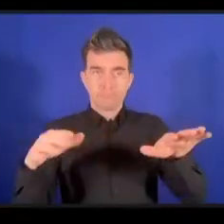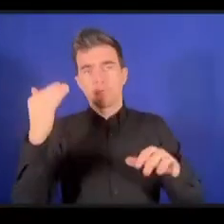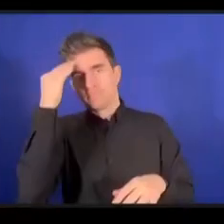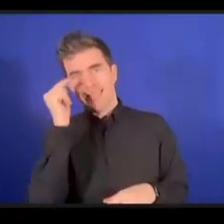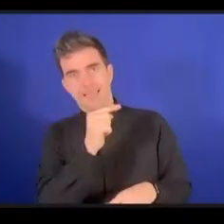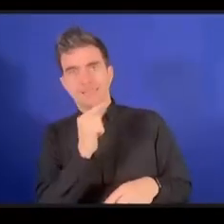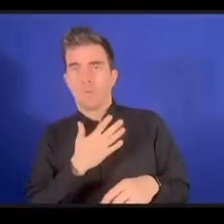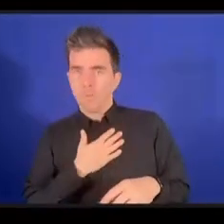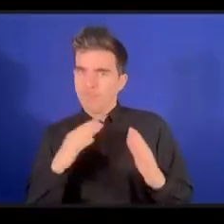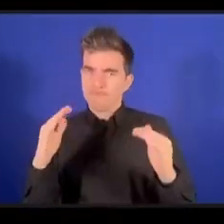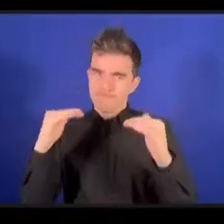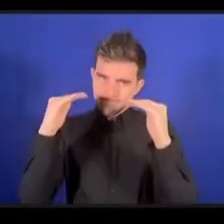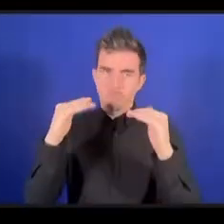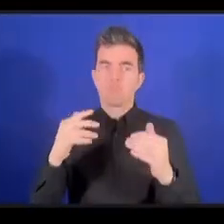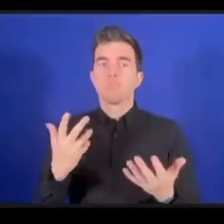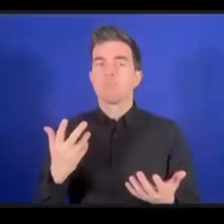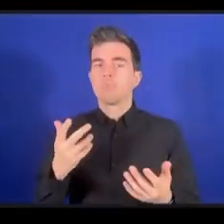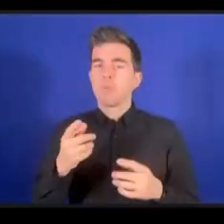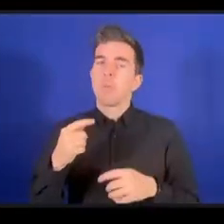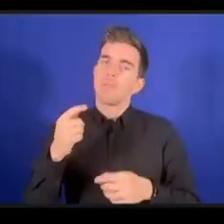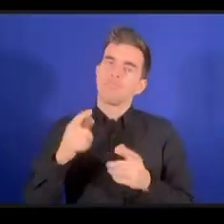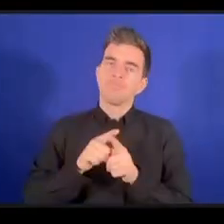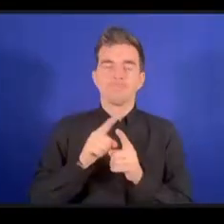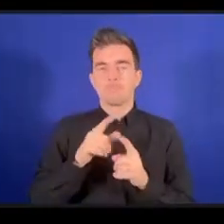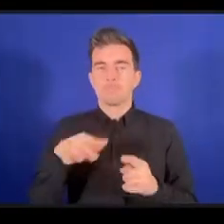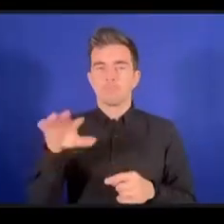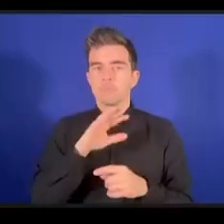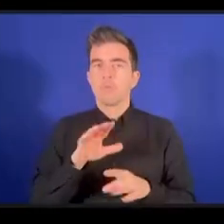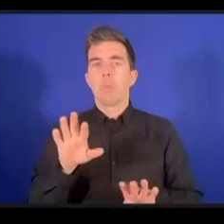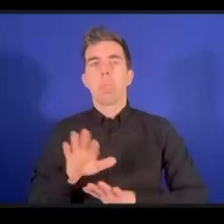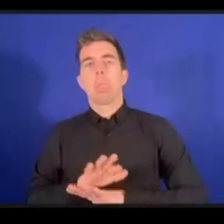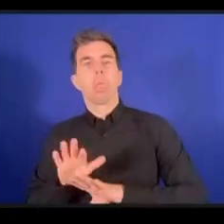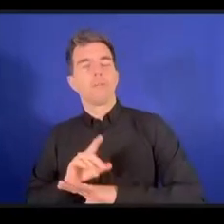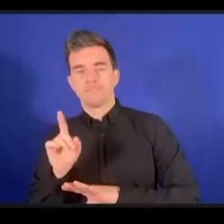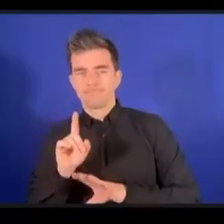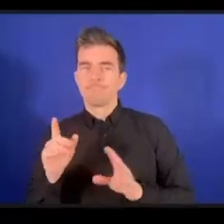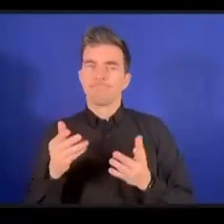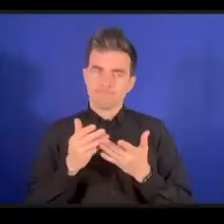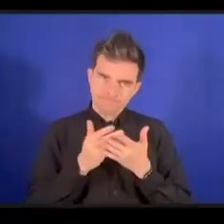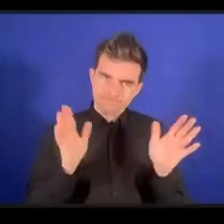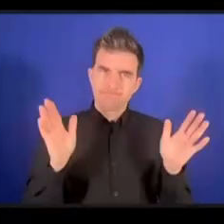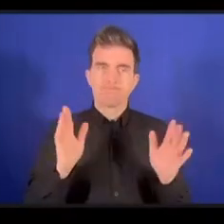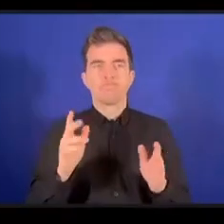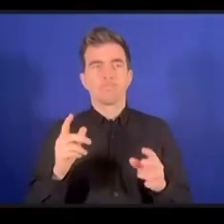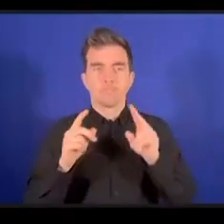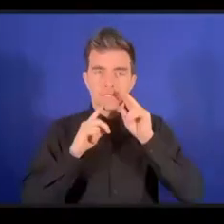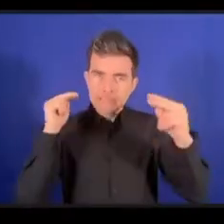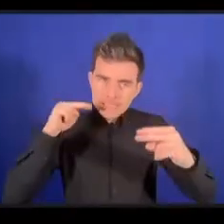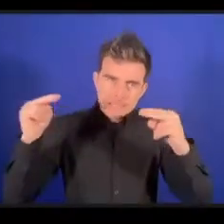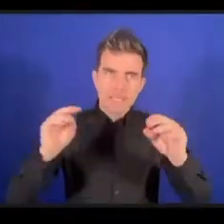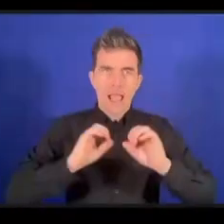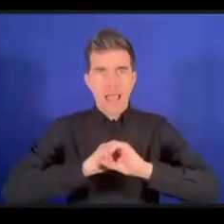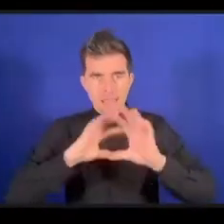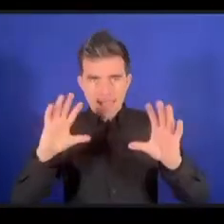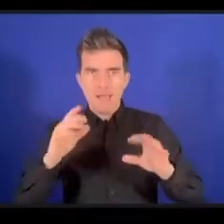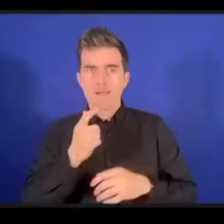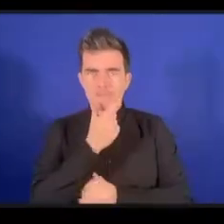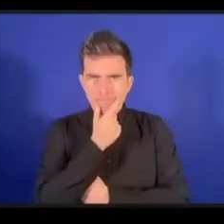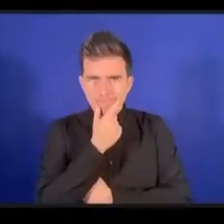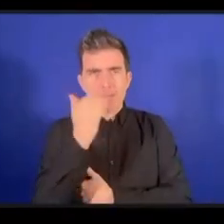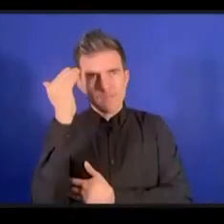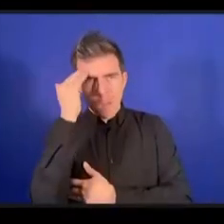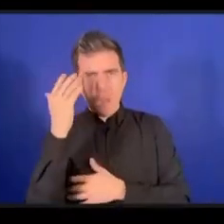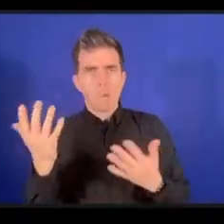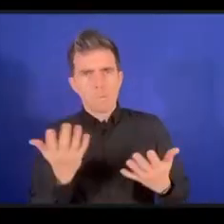conseguir un cierto nivel de transparencia de interoperabilidad de comportamientos esperados que sean aceptables para los